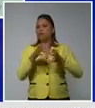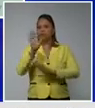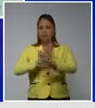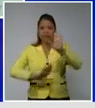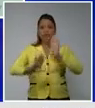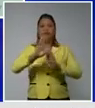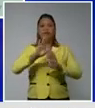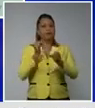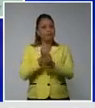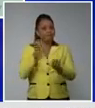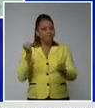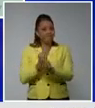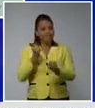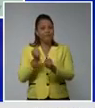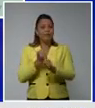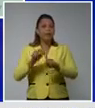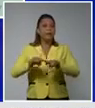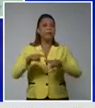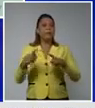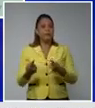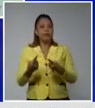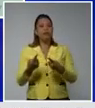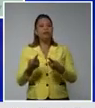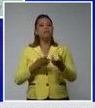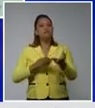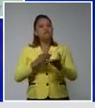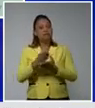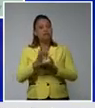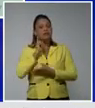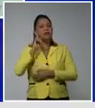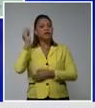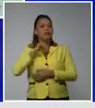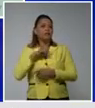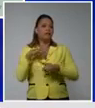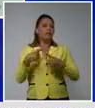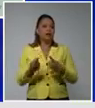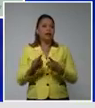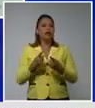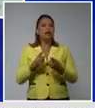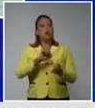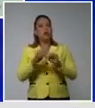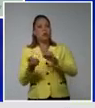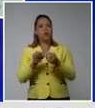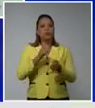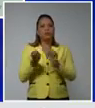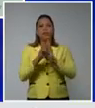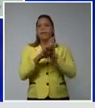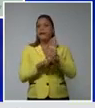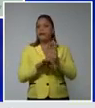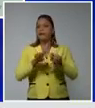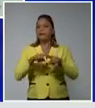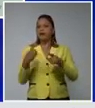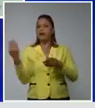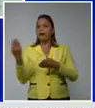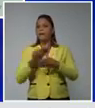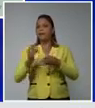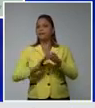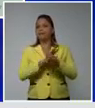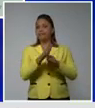que de todas formas sabemos que están adoptando medidas para que realmente no vuelva a